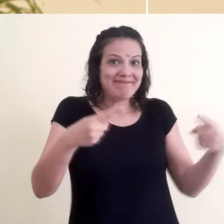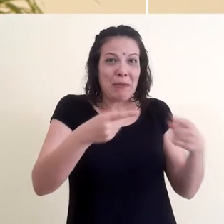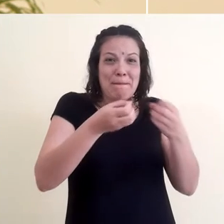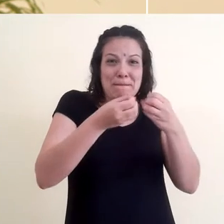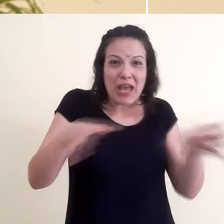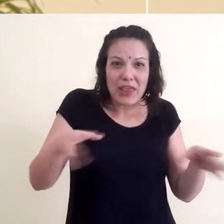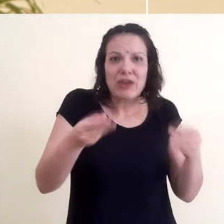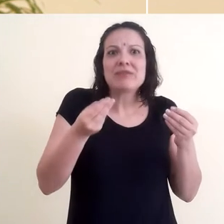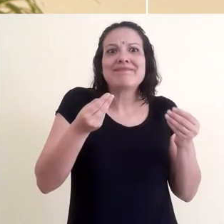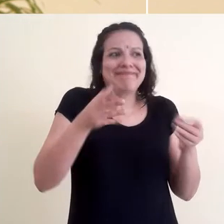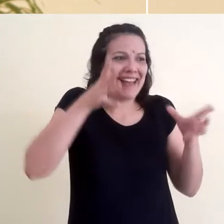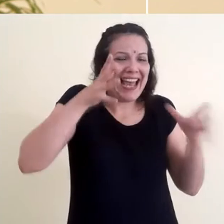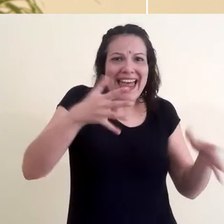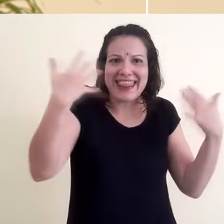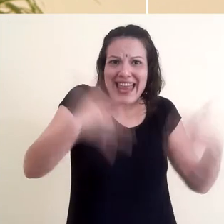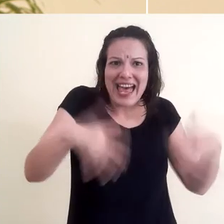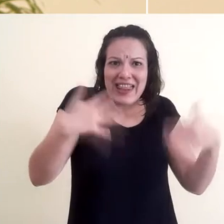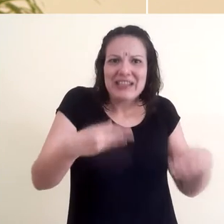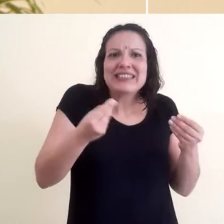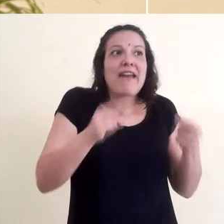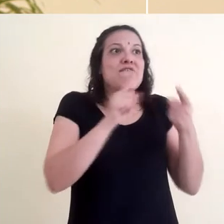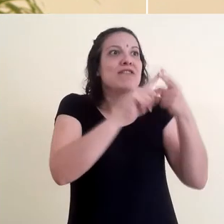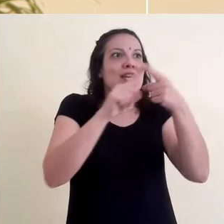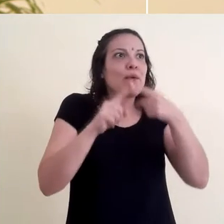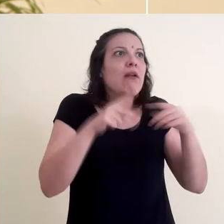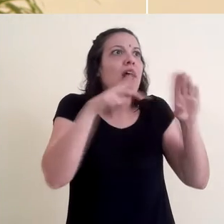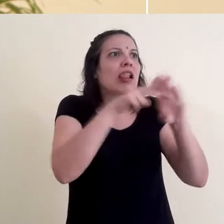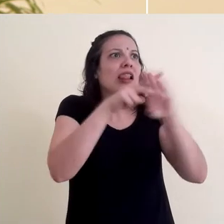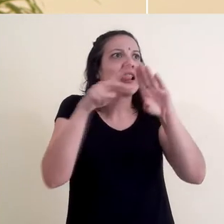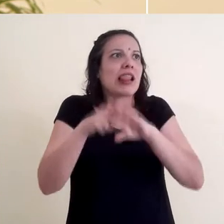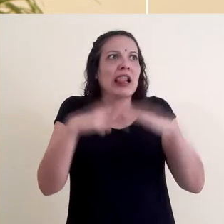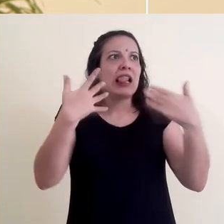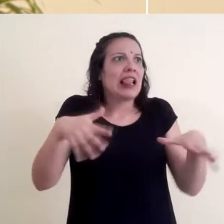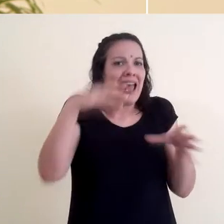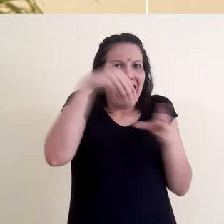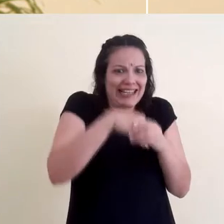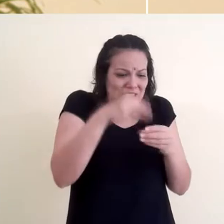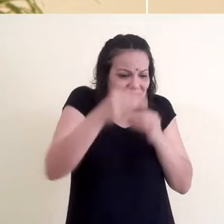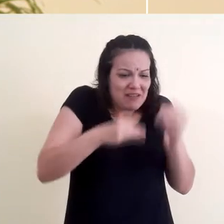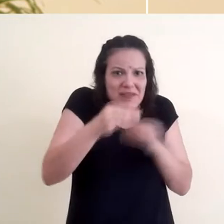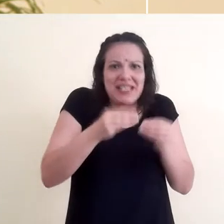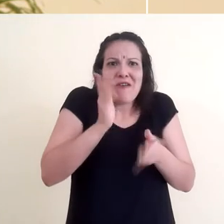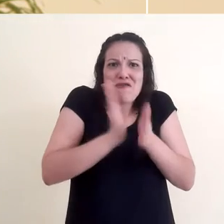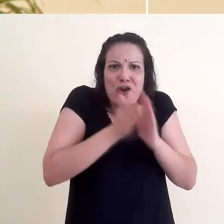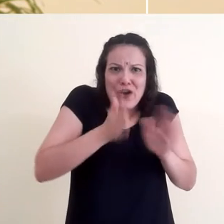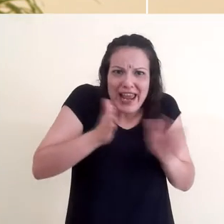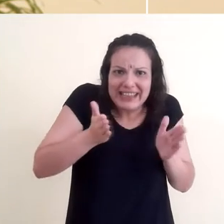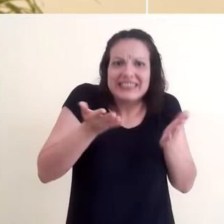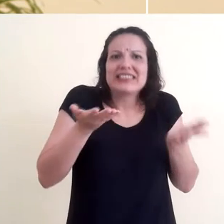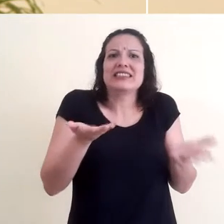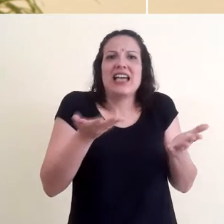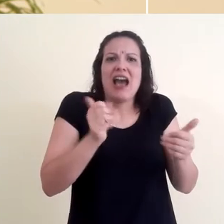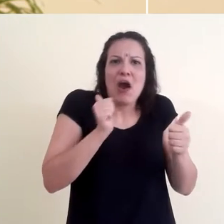otros en donde pueden ser catastróficos en relación a lo vincular, por encontrarse en situaciones de violencia, por encontrarse ante